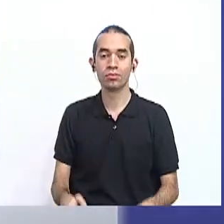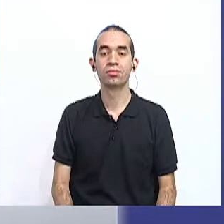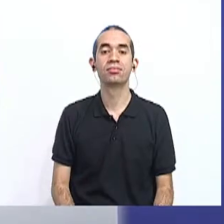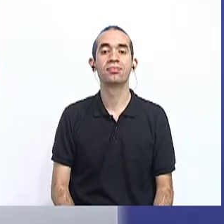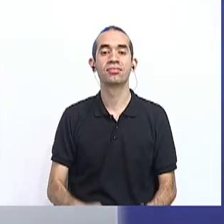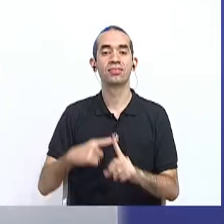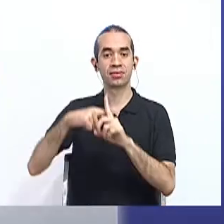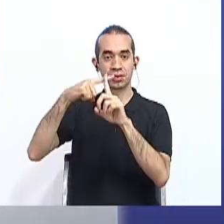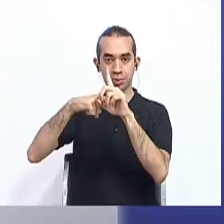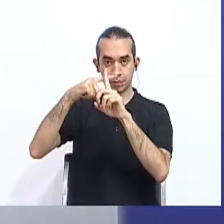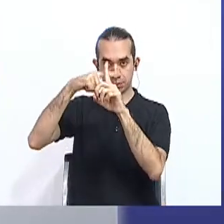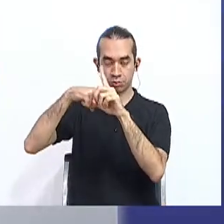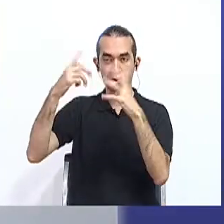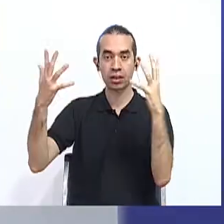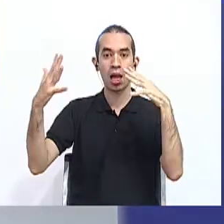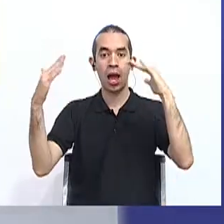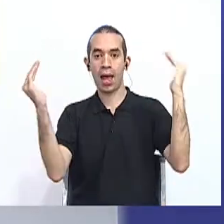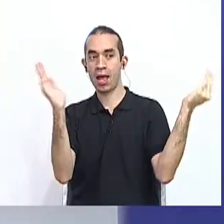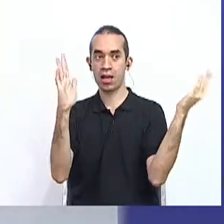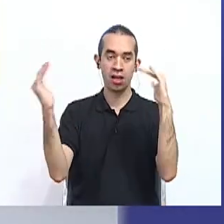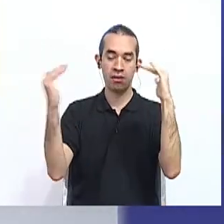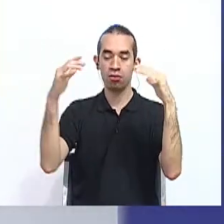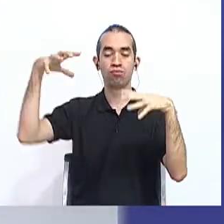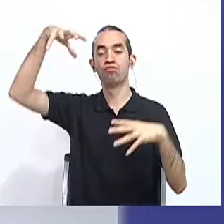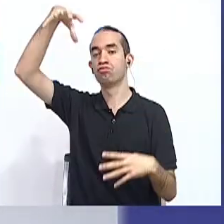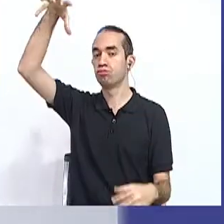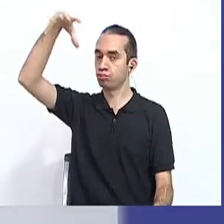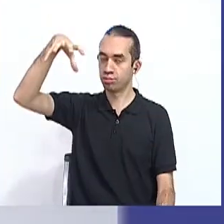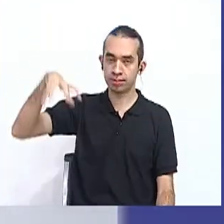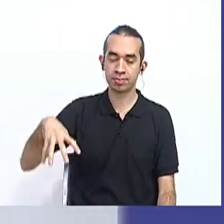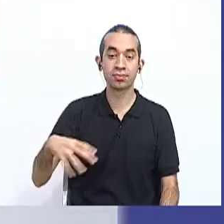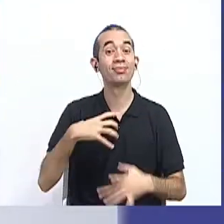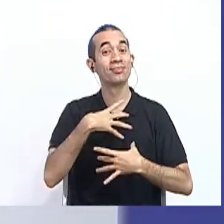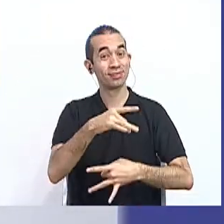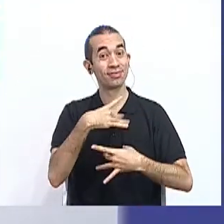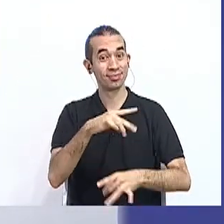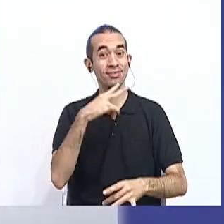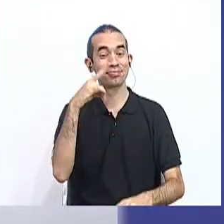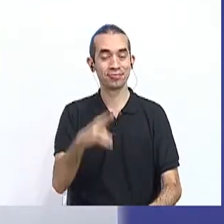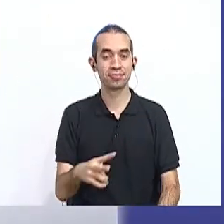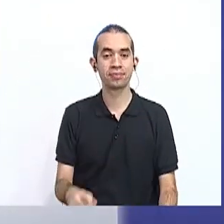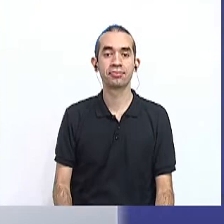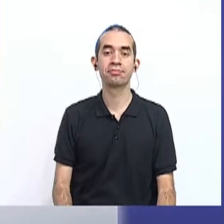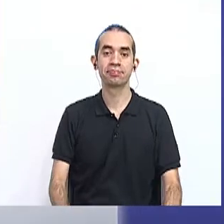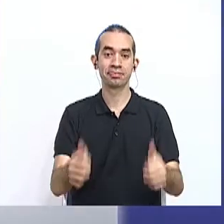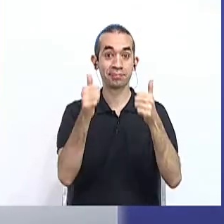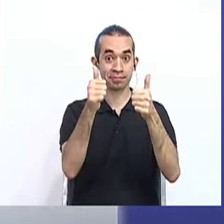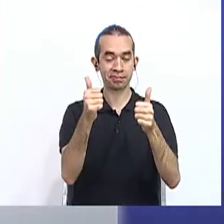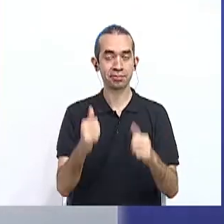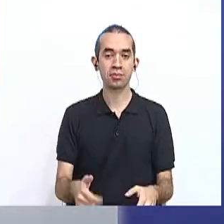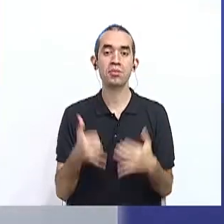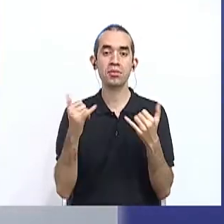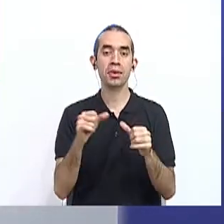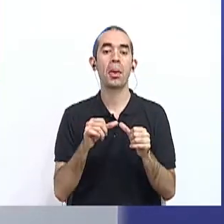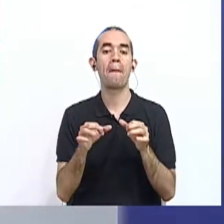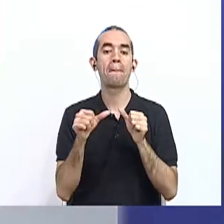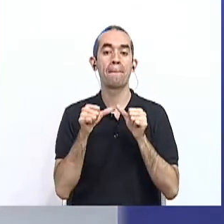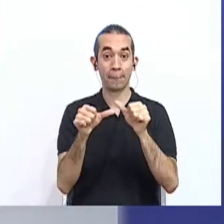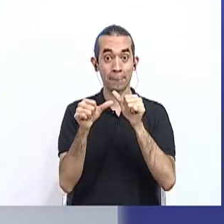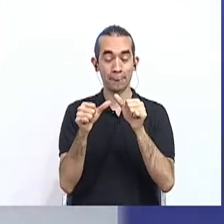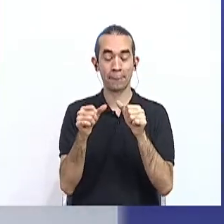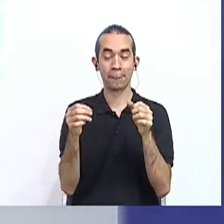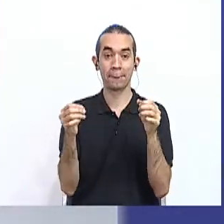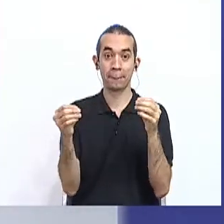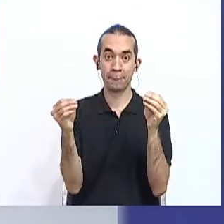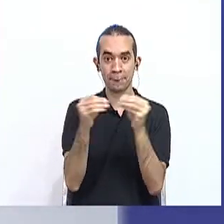se han equilibrado, desciende. Muy interesante, ¿verdad? Muy bien, vamos a seguir ampliando los